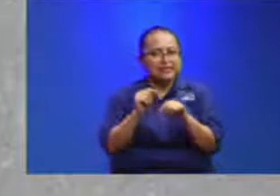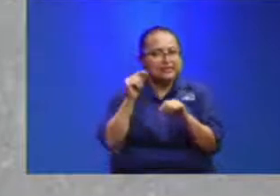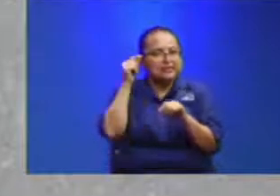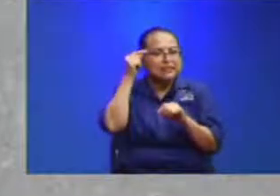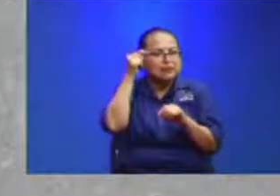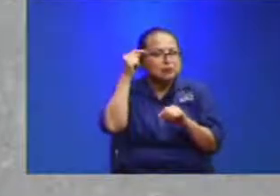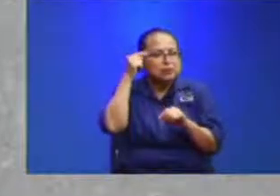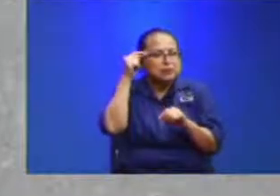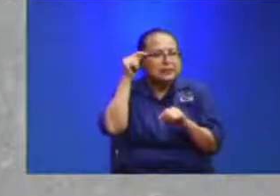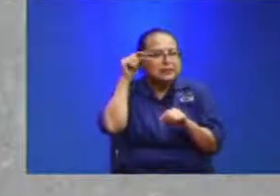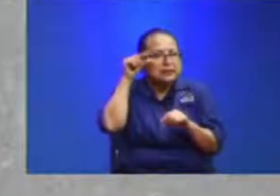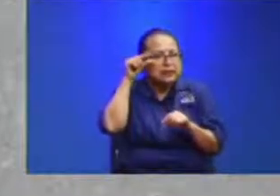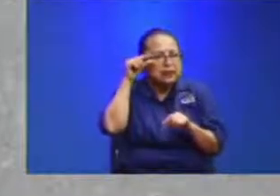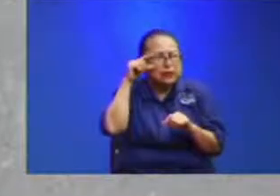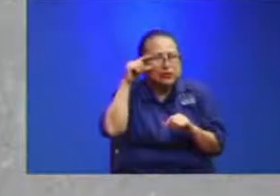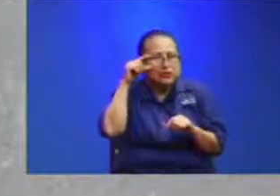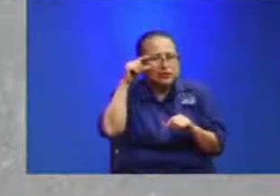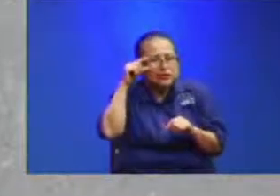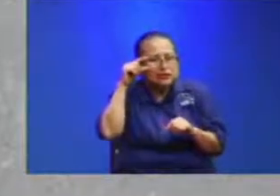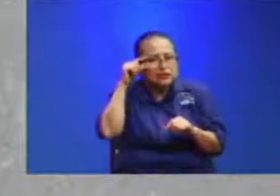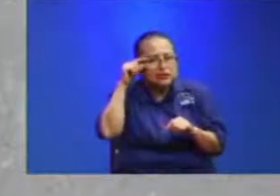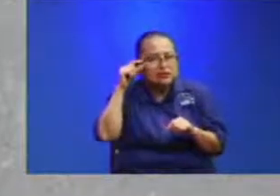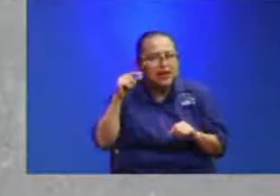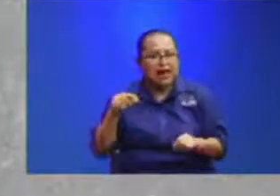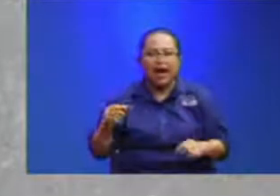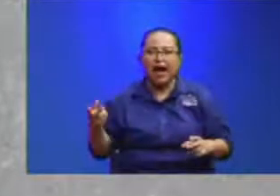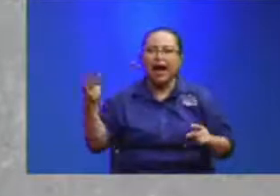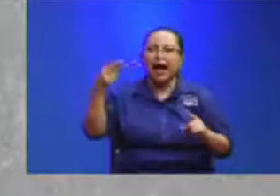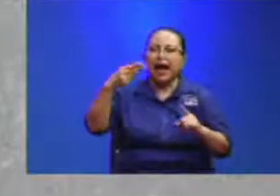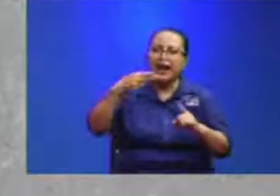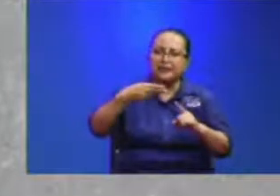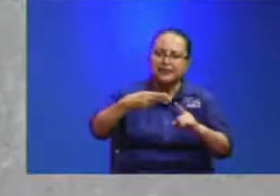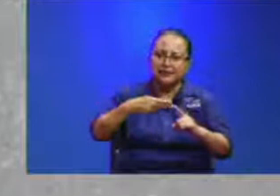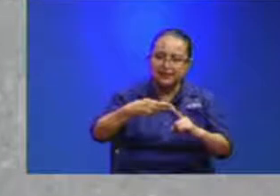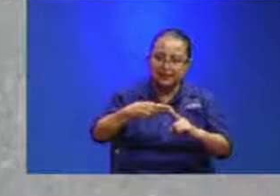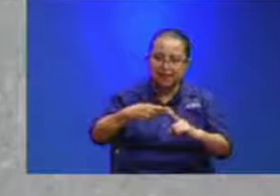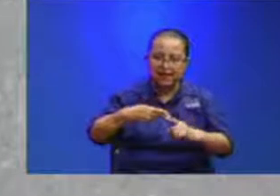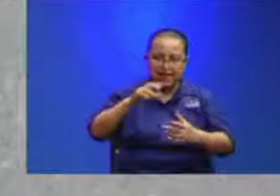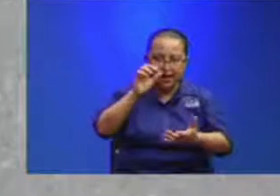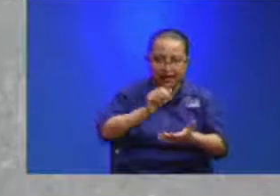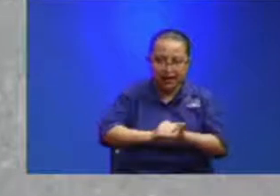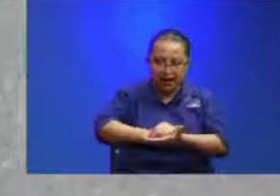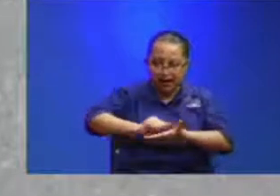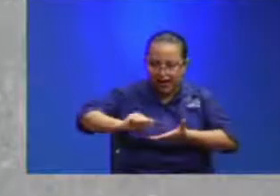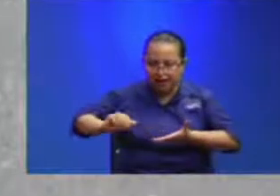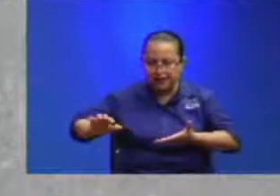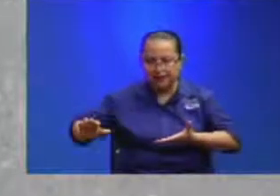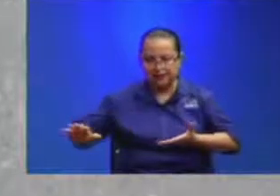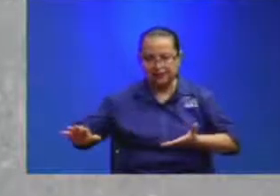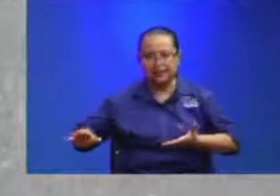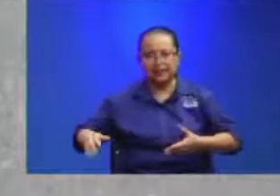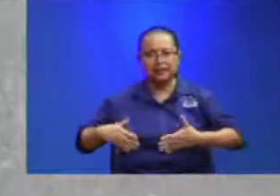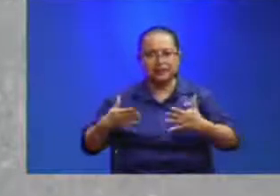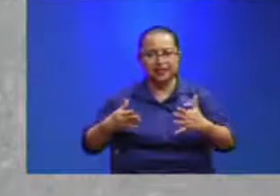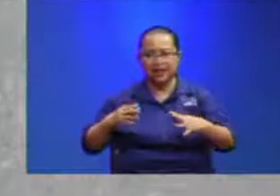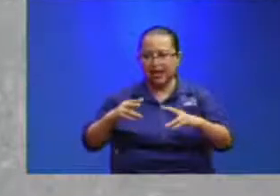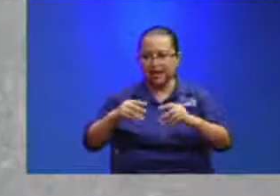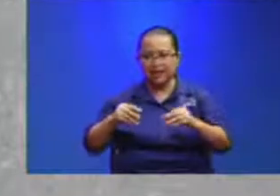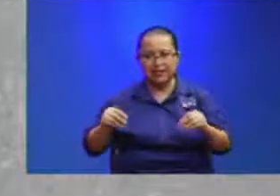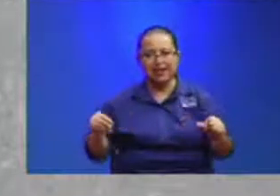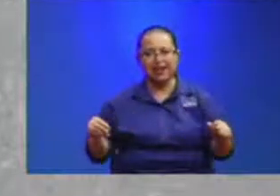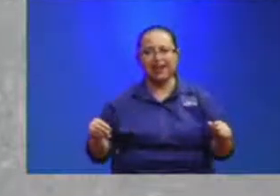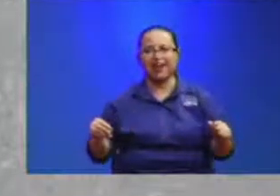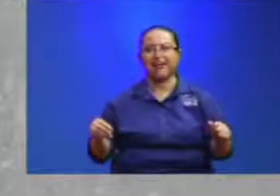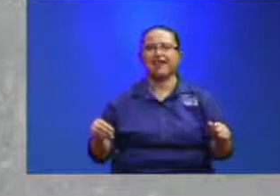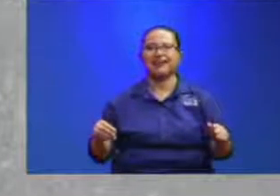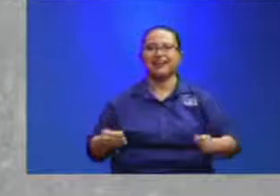hasta que el disipe y arranque de esta excelente tierra que os ha dado no me